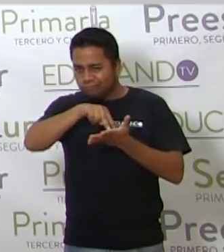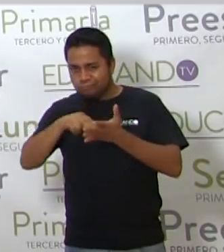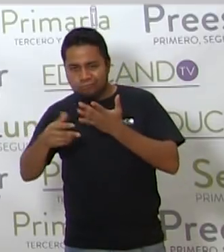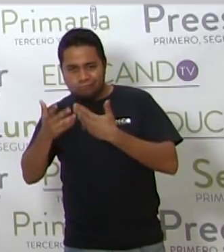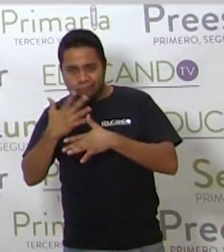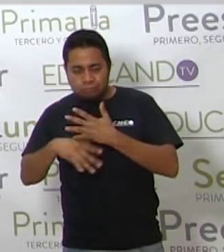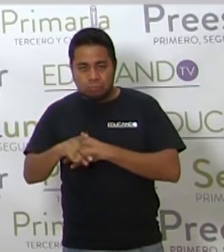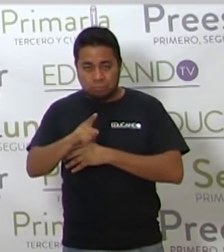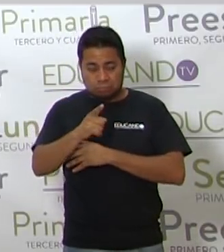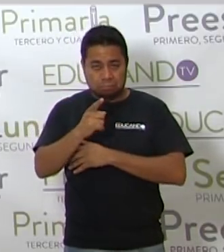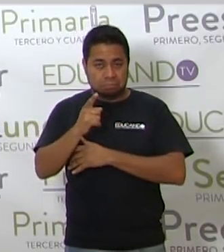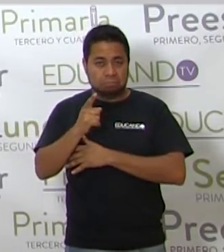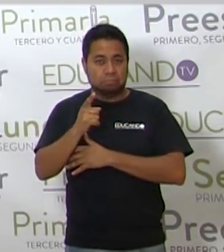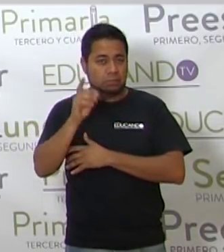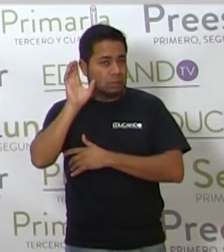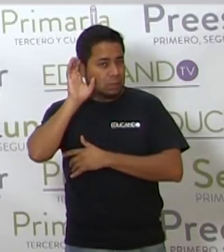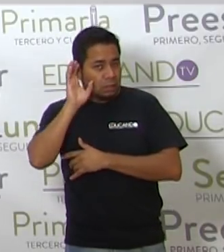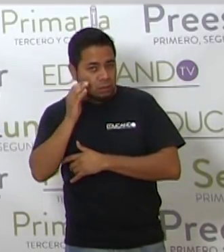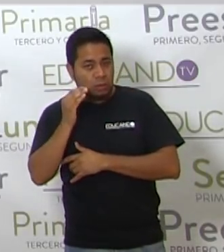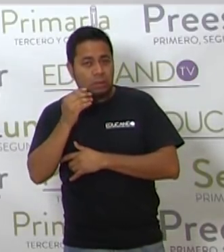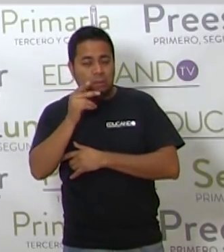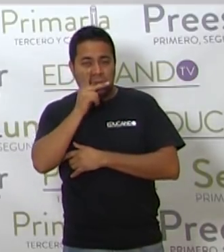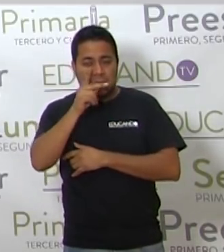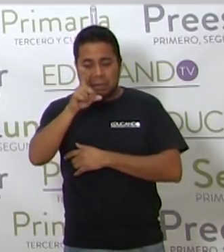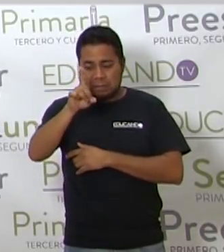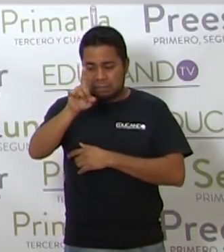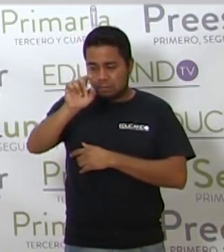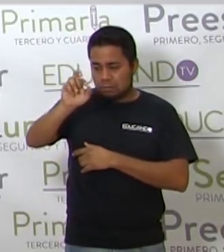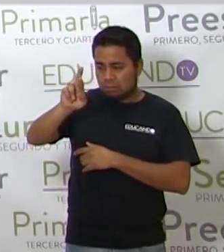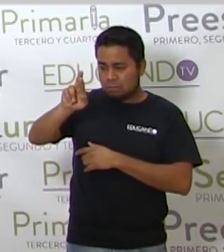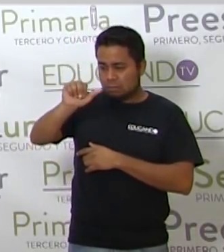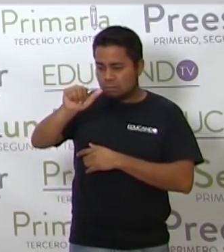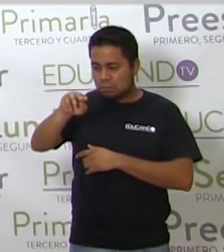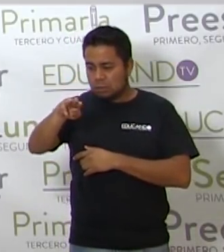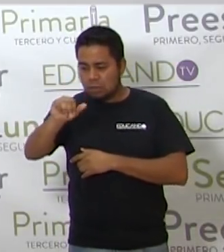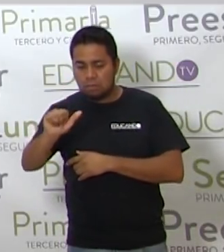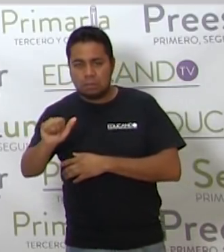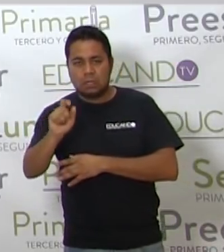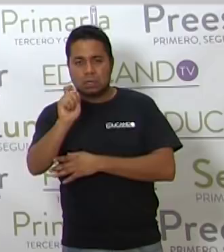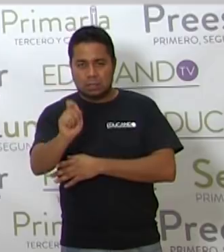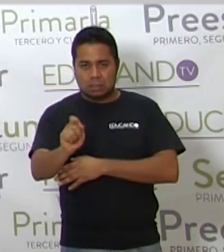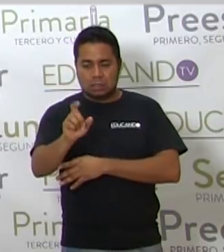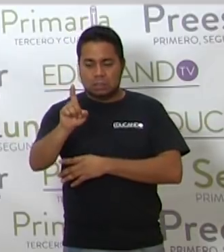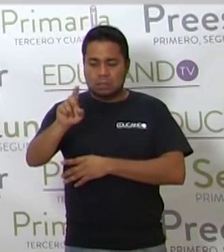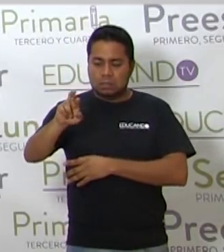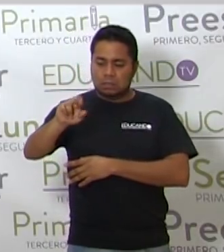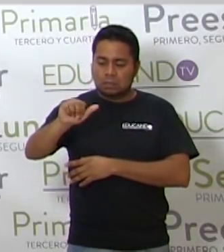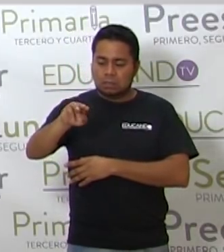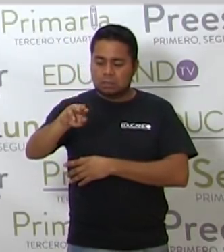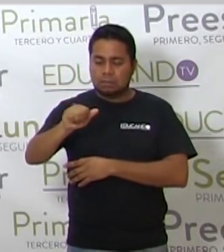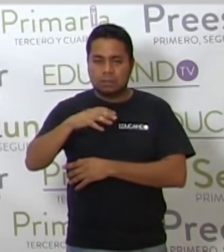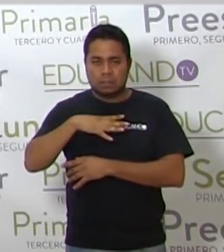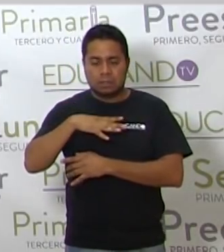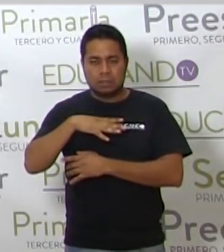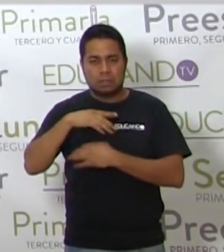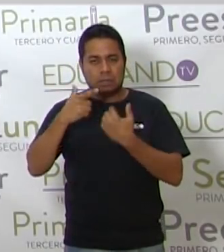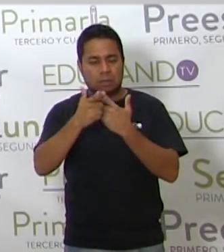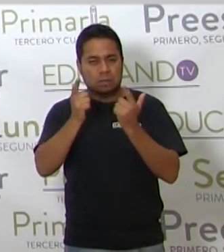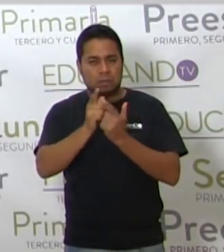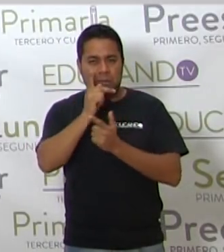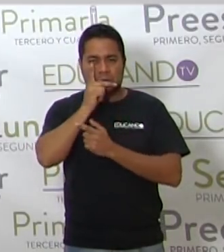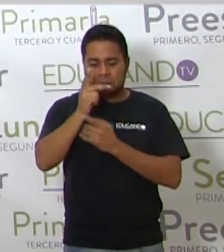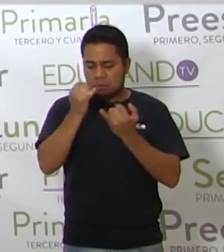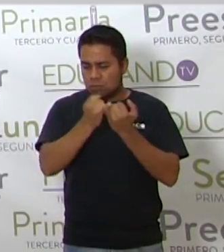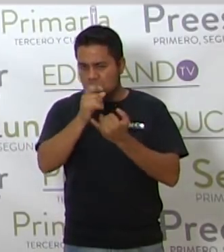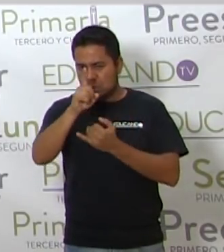o has escuchado la palabra drama? Esta palabra, drama, viene de la familia de palabras de lo que es